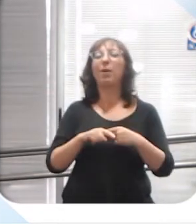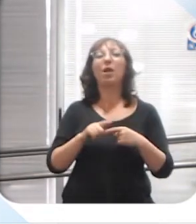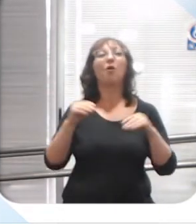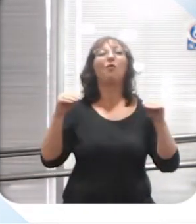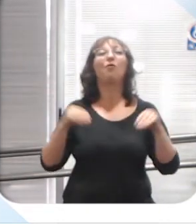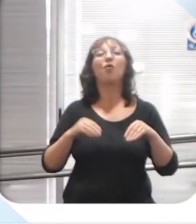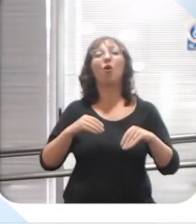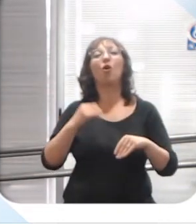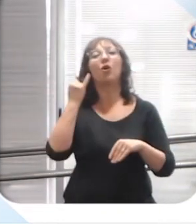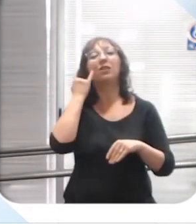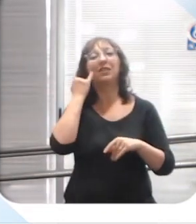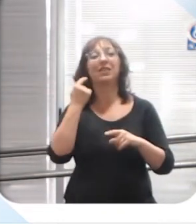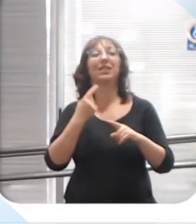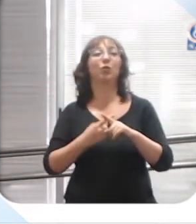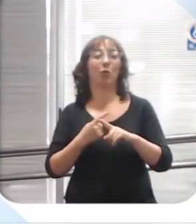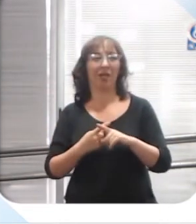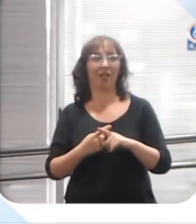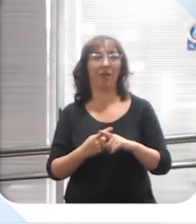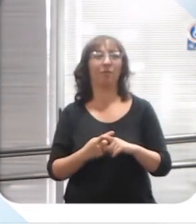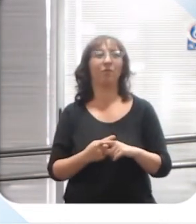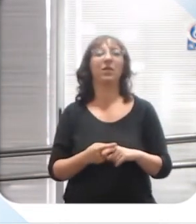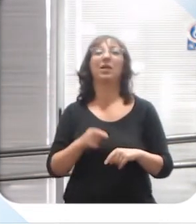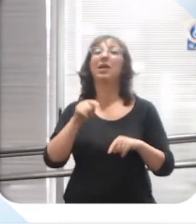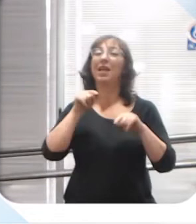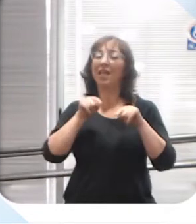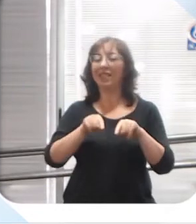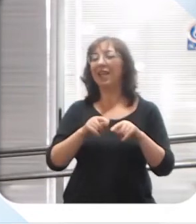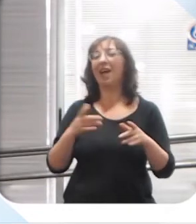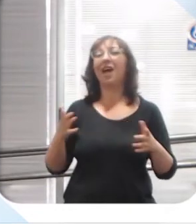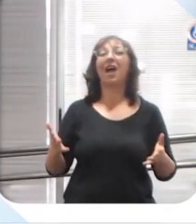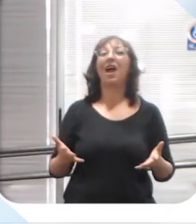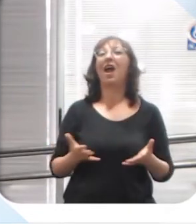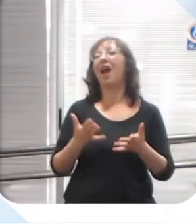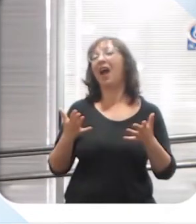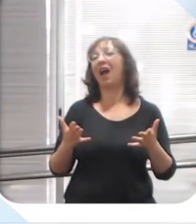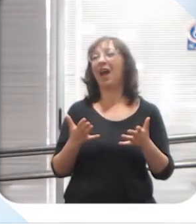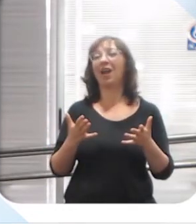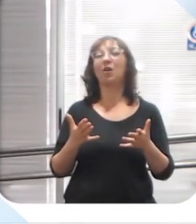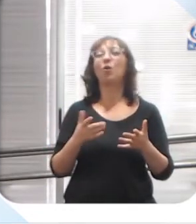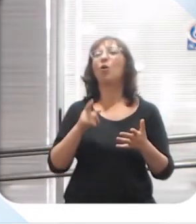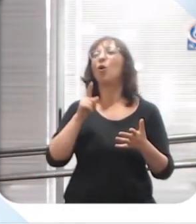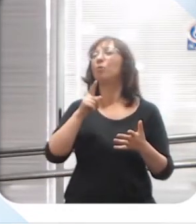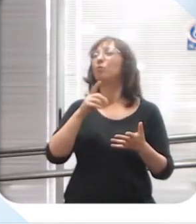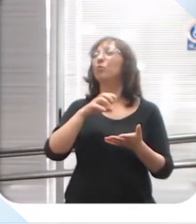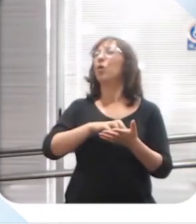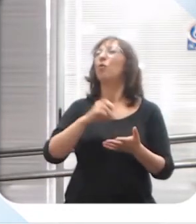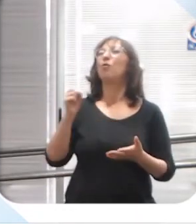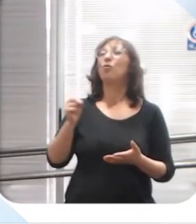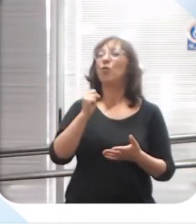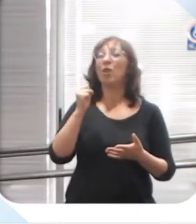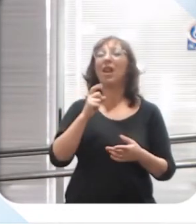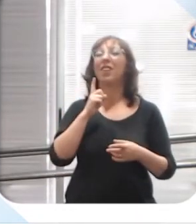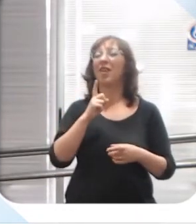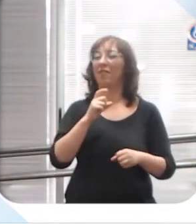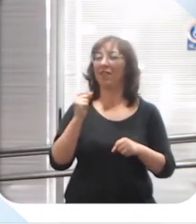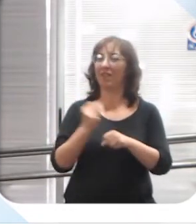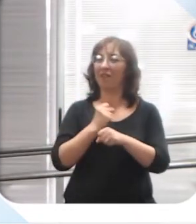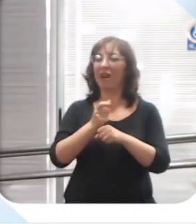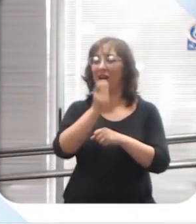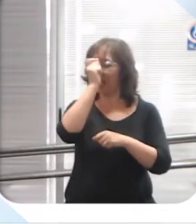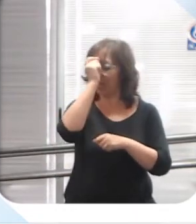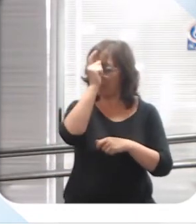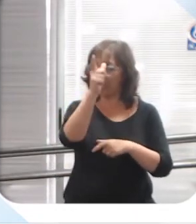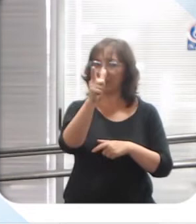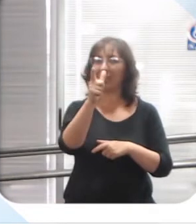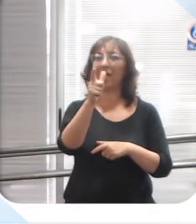en sexualidad, ¿sí? Entonces, es algo que es un lugar fundamental donde tenemos que trabajar,